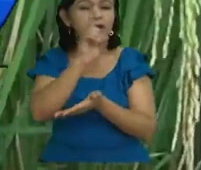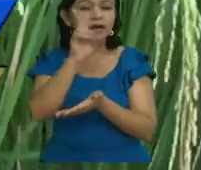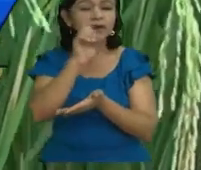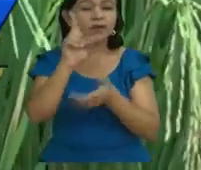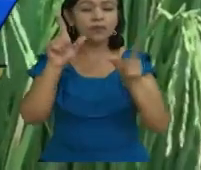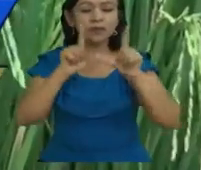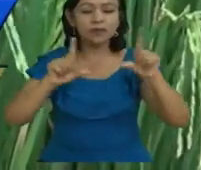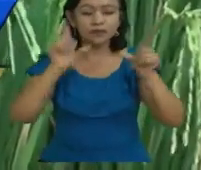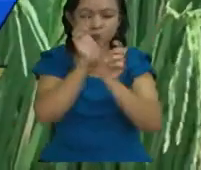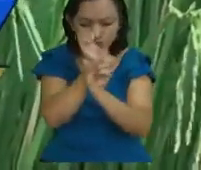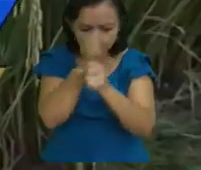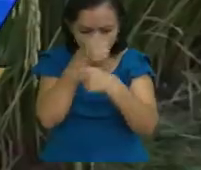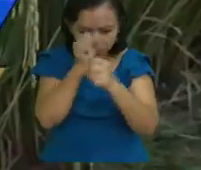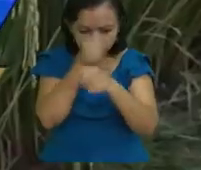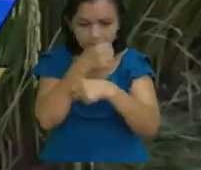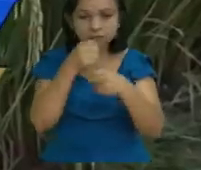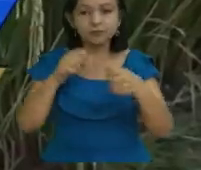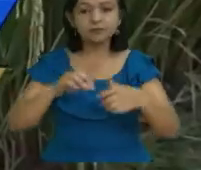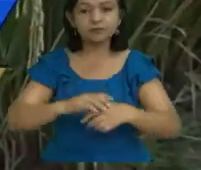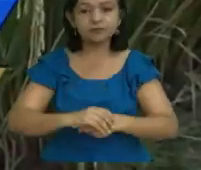granjas, laboratorios